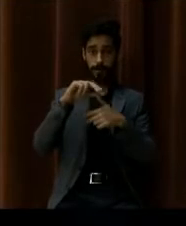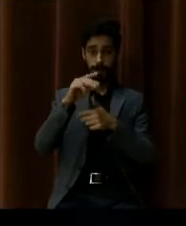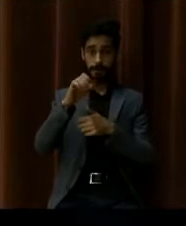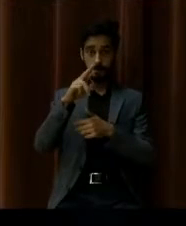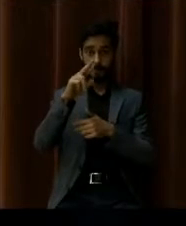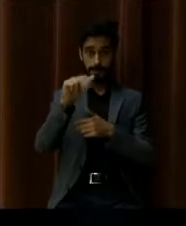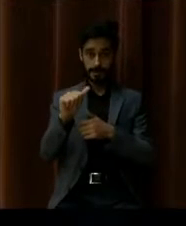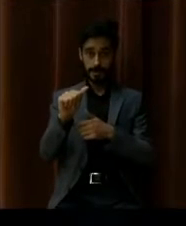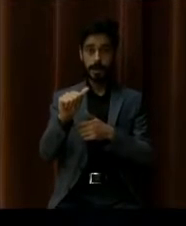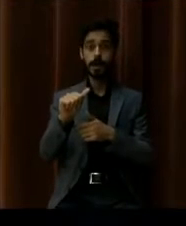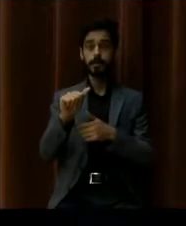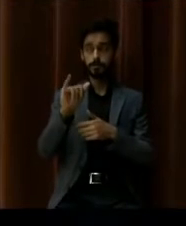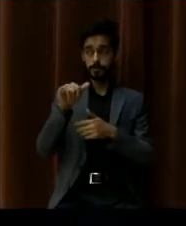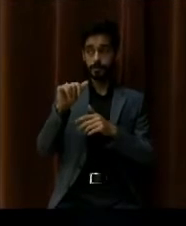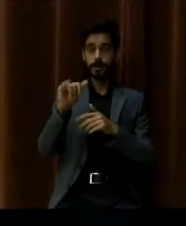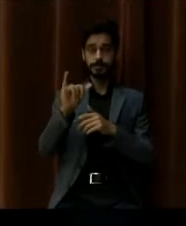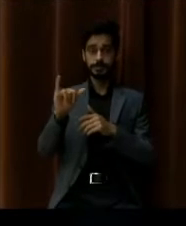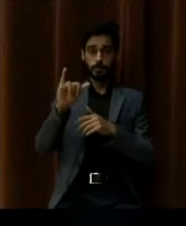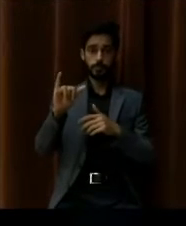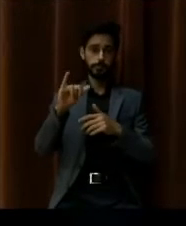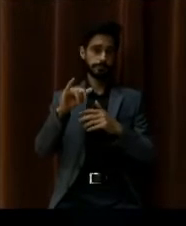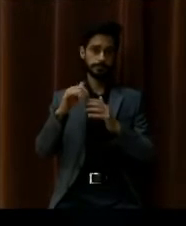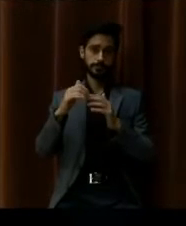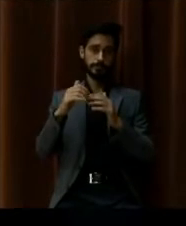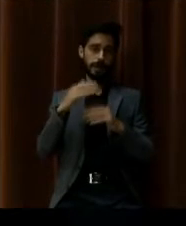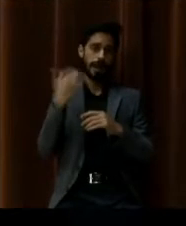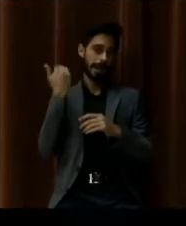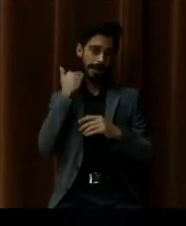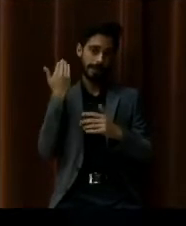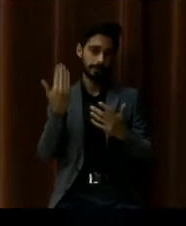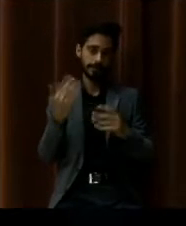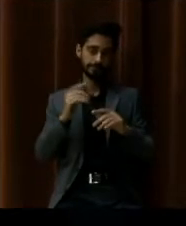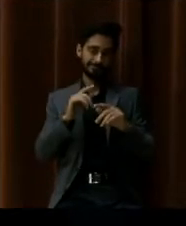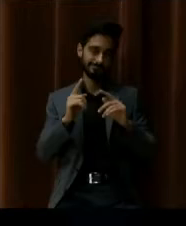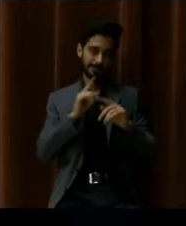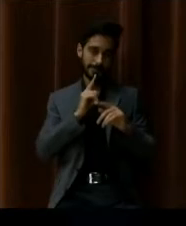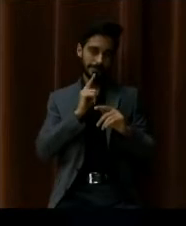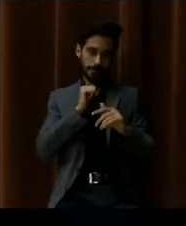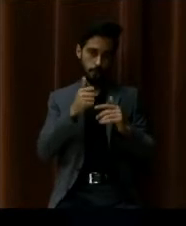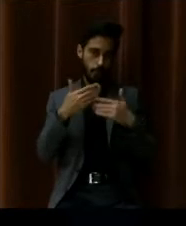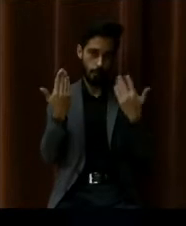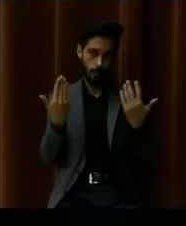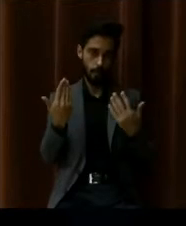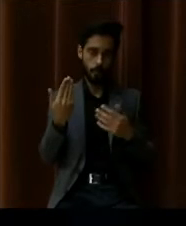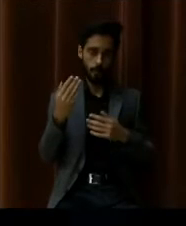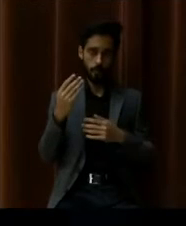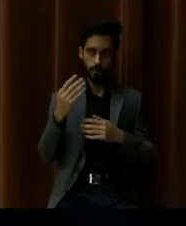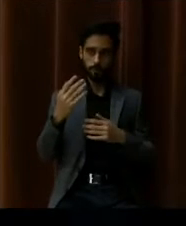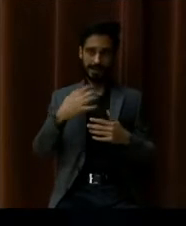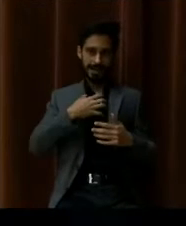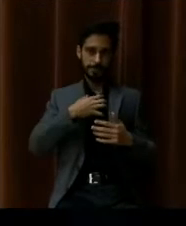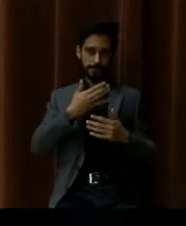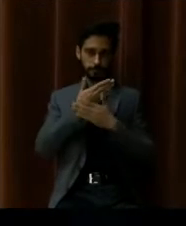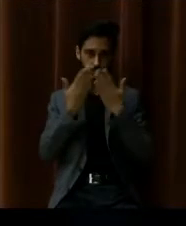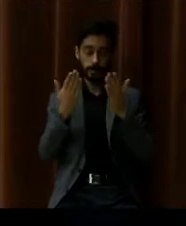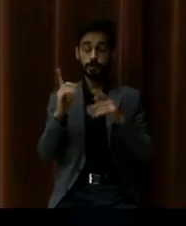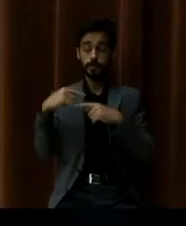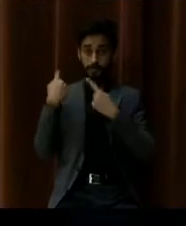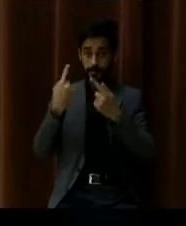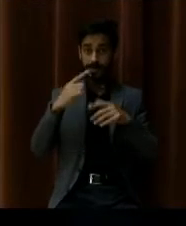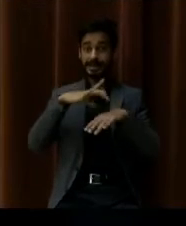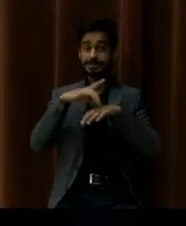que no hay ningún que sin embargo para los terremotos hemos presentado reclamaciones